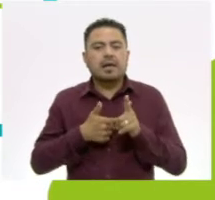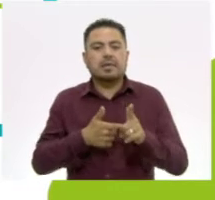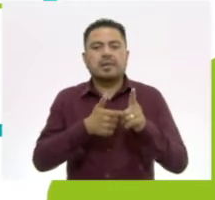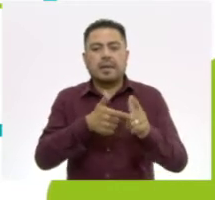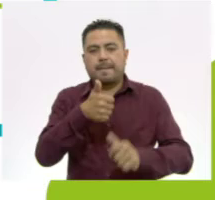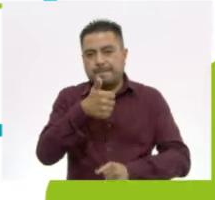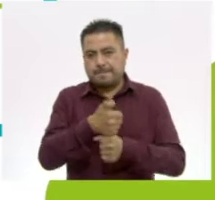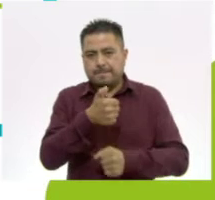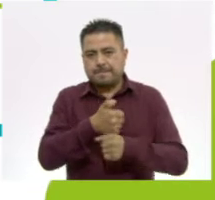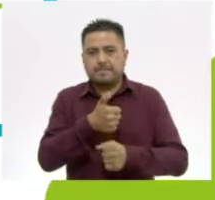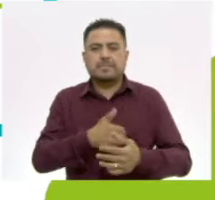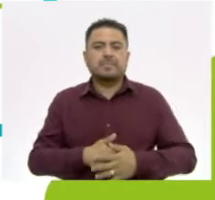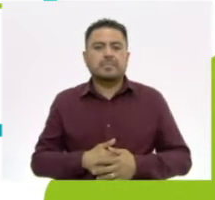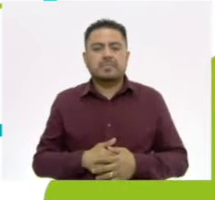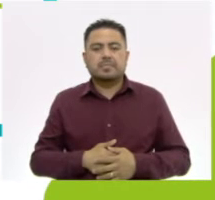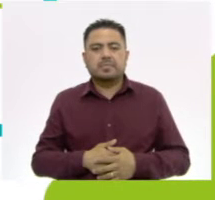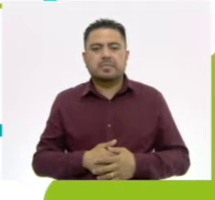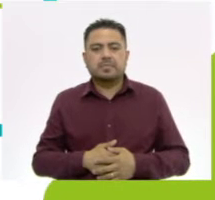con primaria